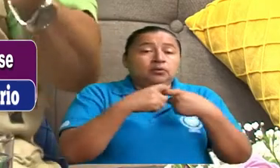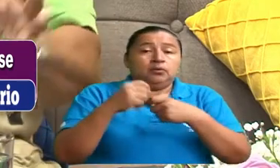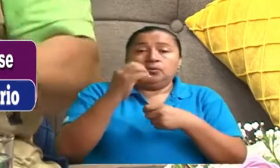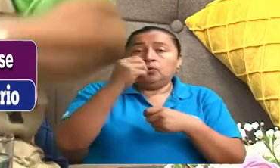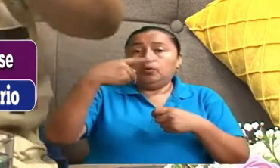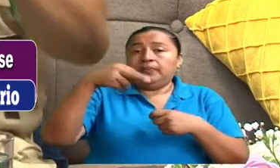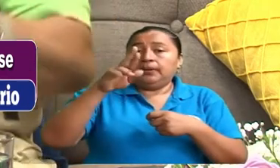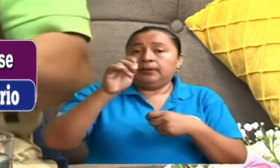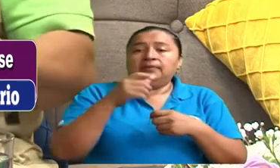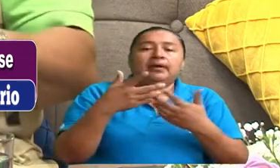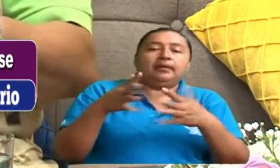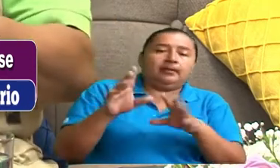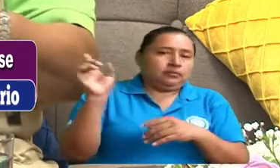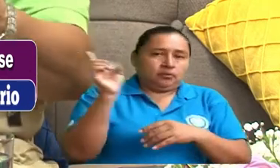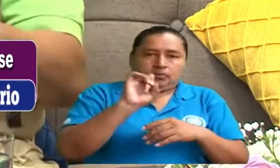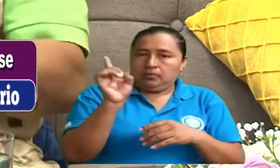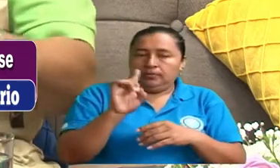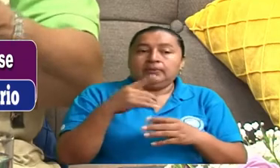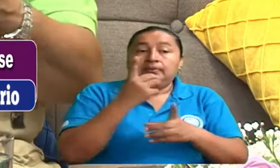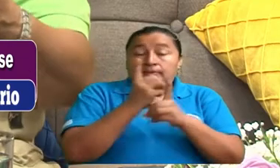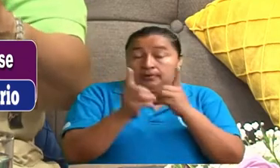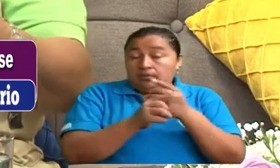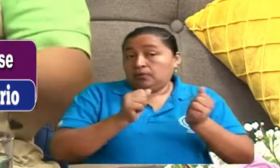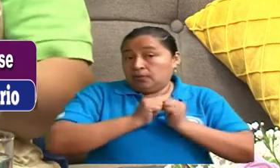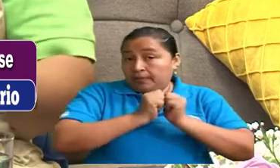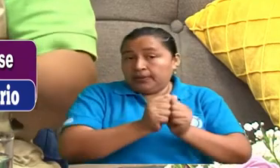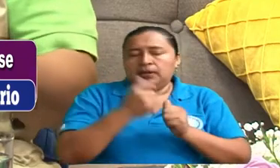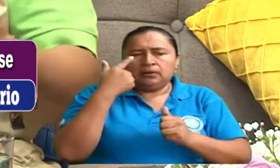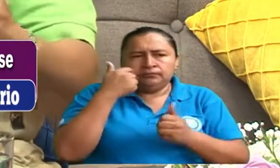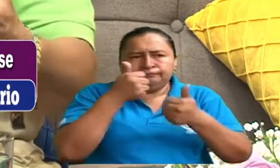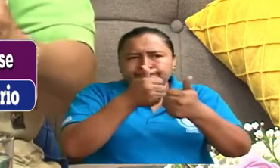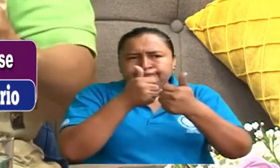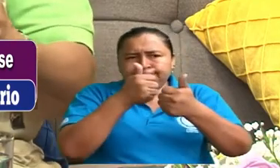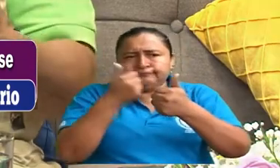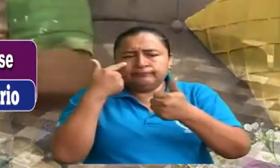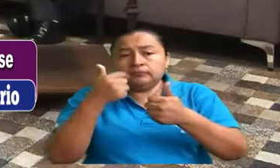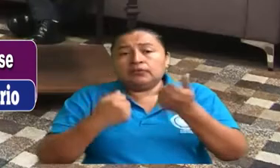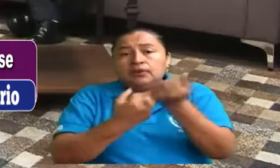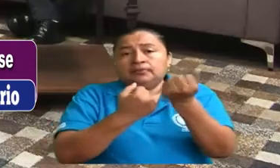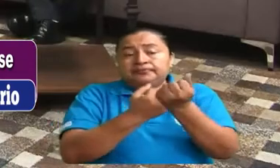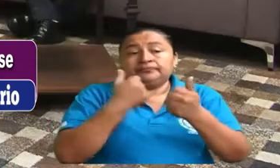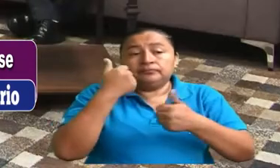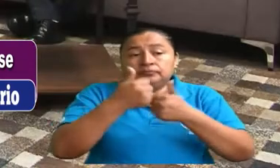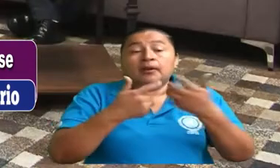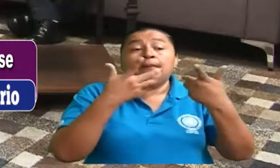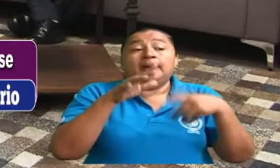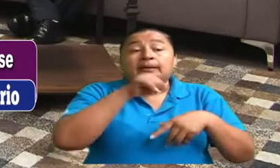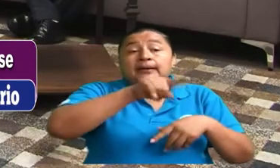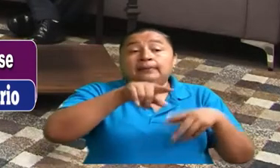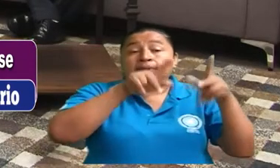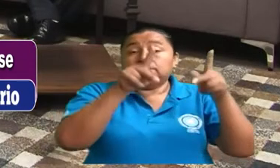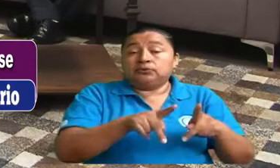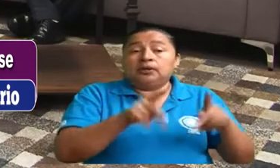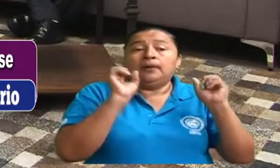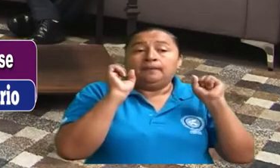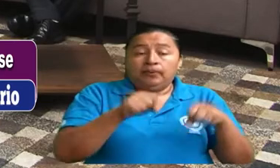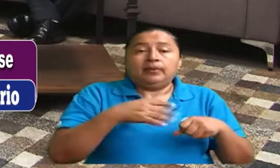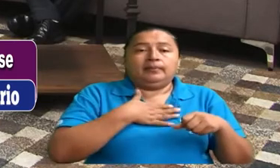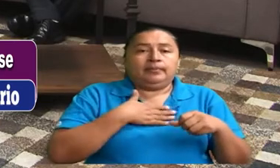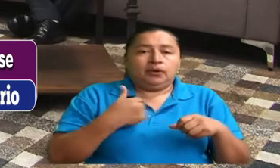y dejarla ahí, pues no, hay que acompañarla, hay que darle seguimiento, pues. ¿Para qué? Para que las y los recicladores podamos